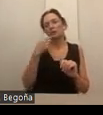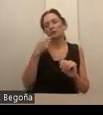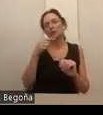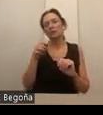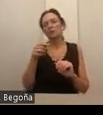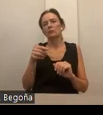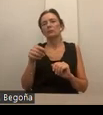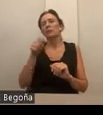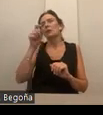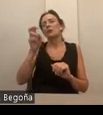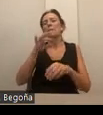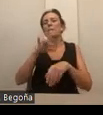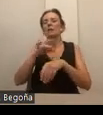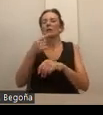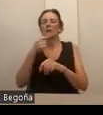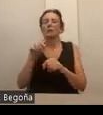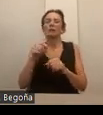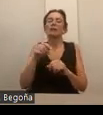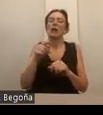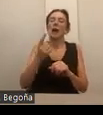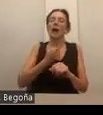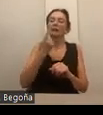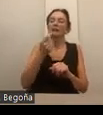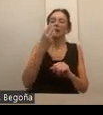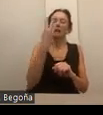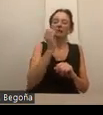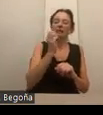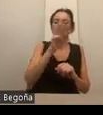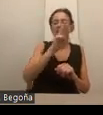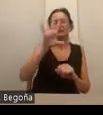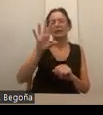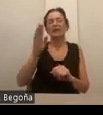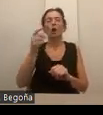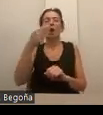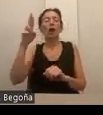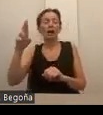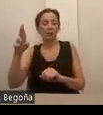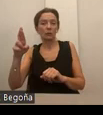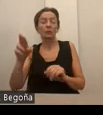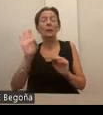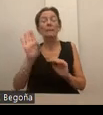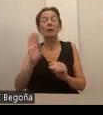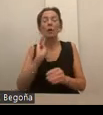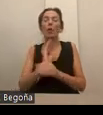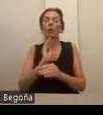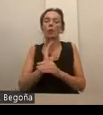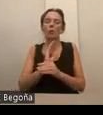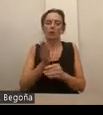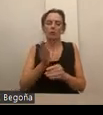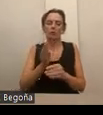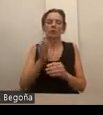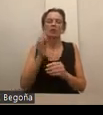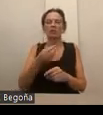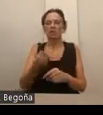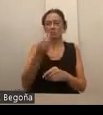30 a 35 gramos de fibra al día. Pero hemos de vigilar sobre todo con los efectos secundarios, porque si lo damos muy de